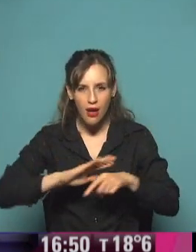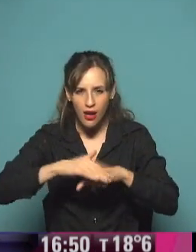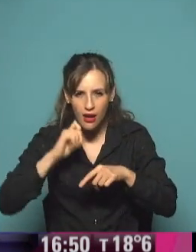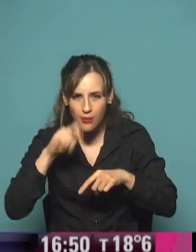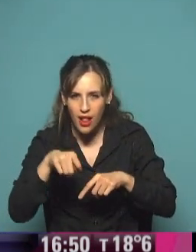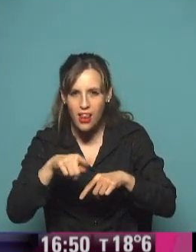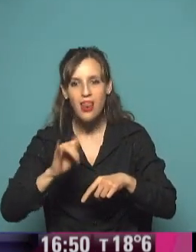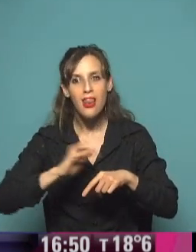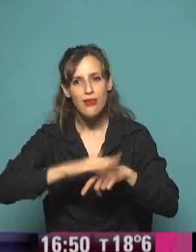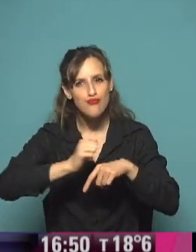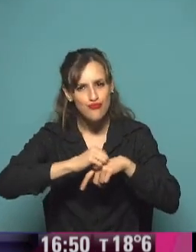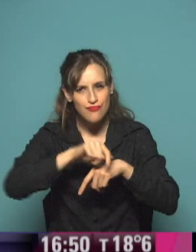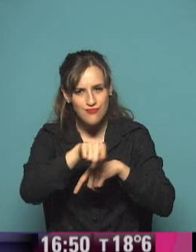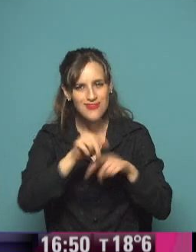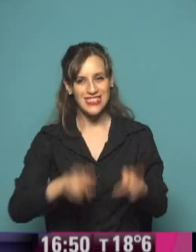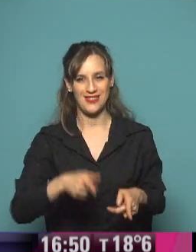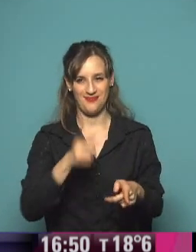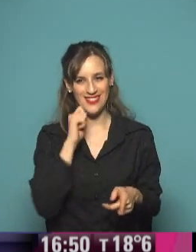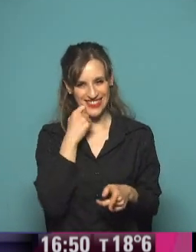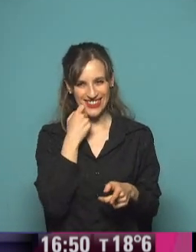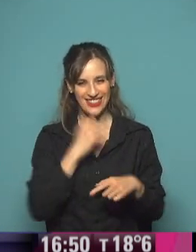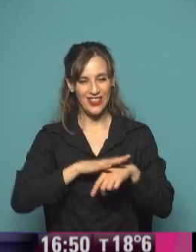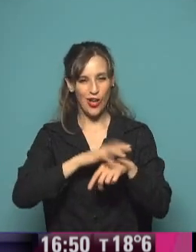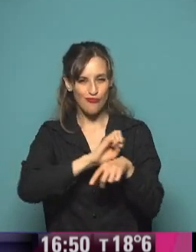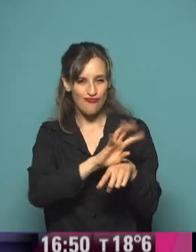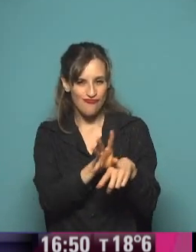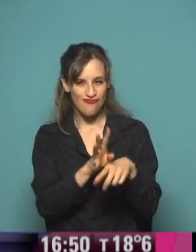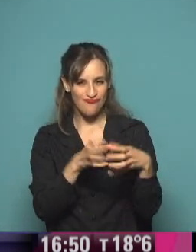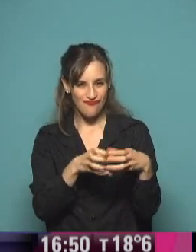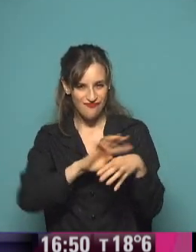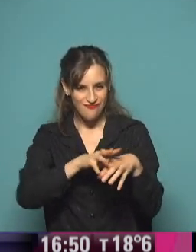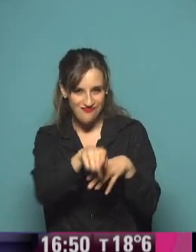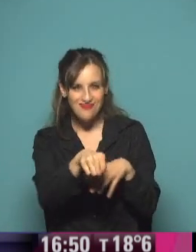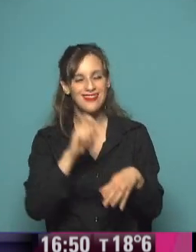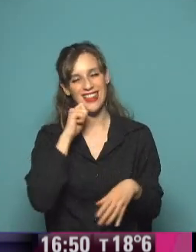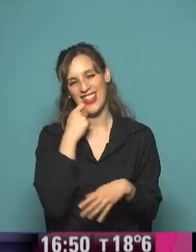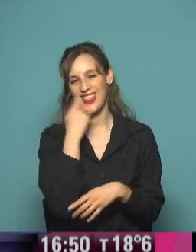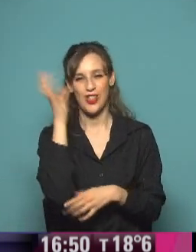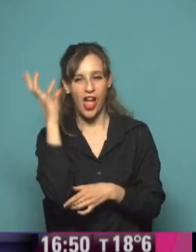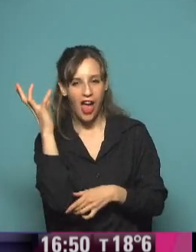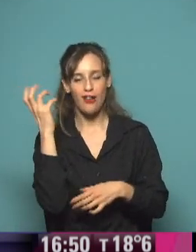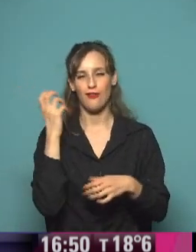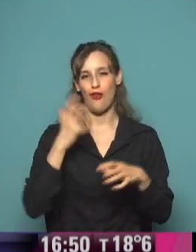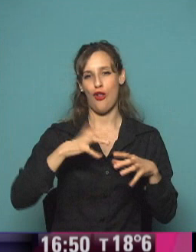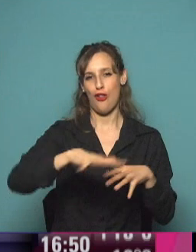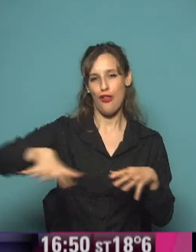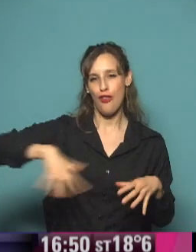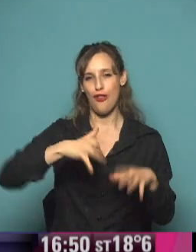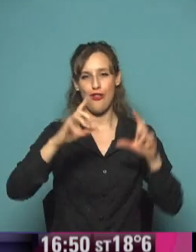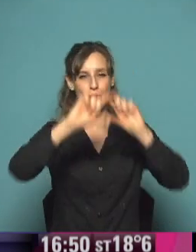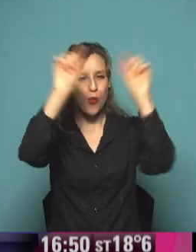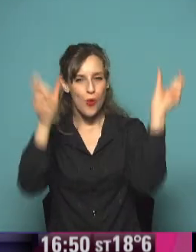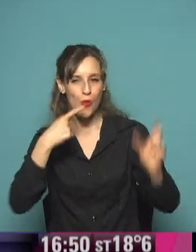iba a decir, ¿no? Qué bueno. El arcoíris, el puercoespín, los árboles, todo el ecosistema. Hermoso, hizo. Nico,